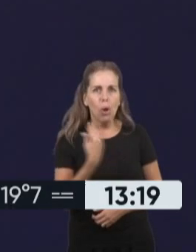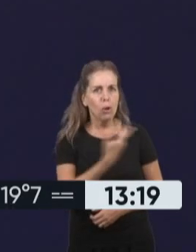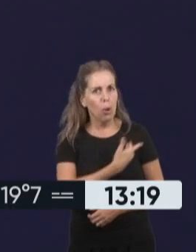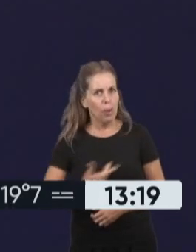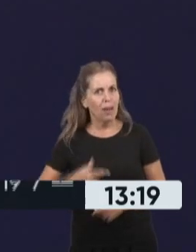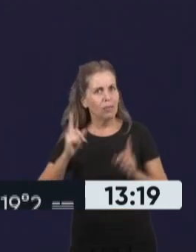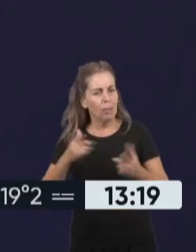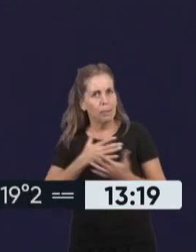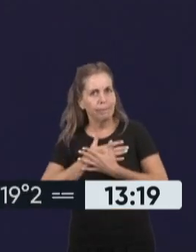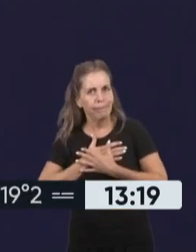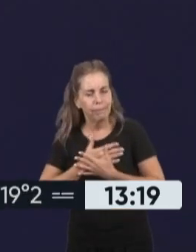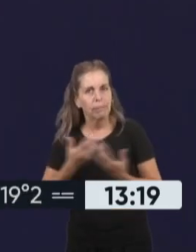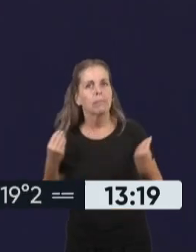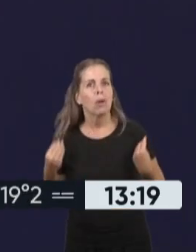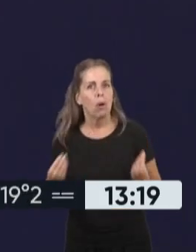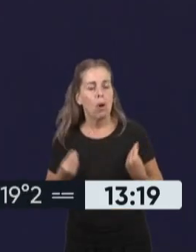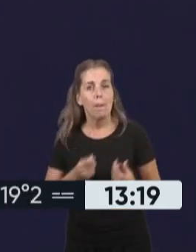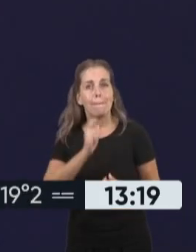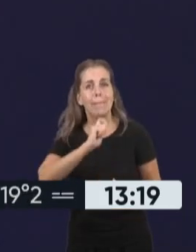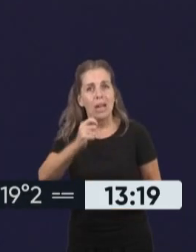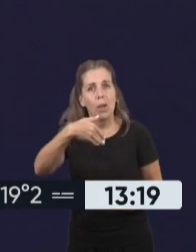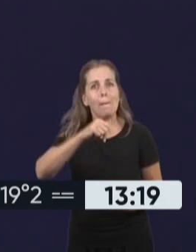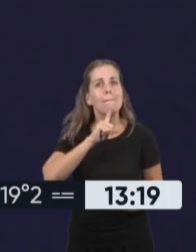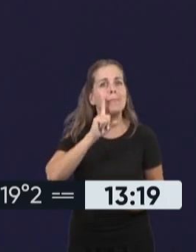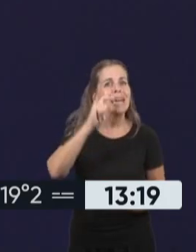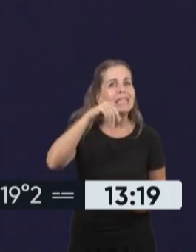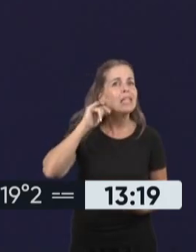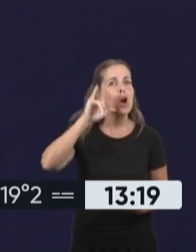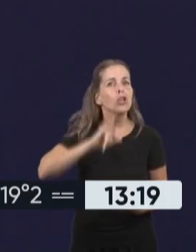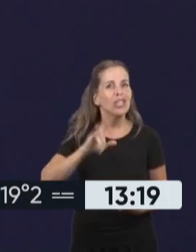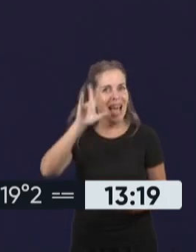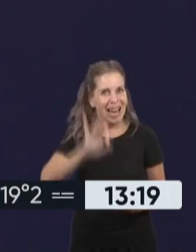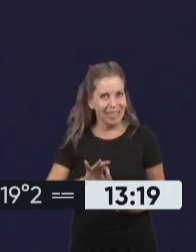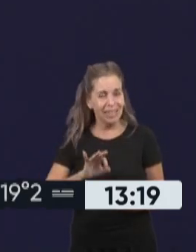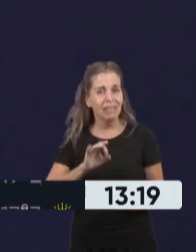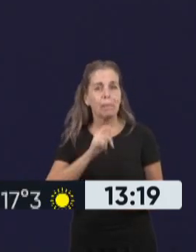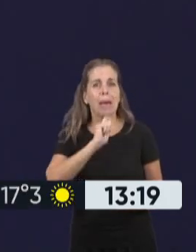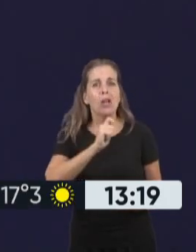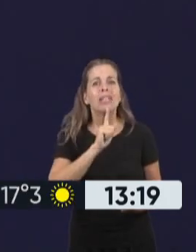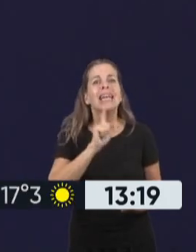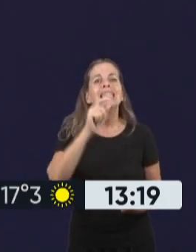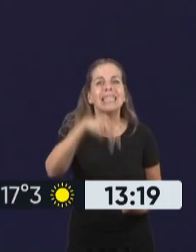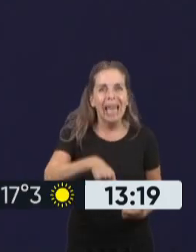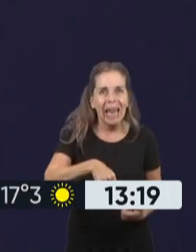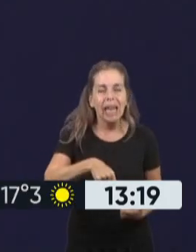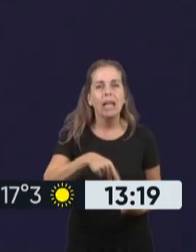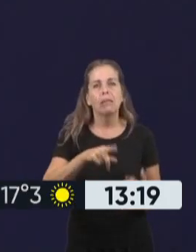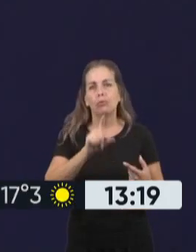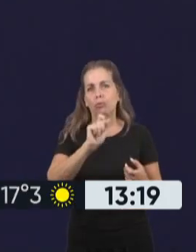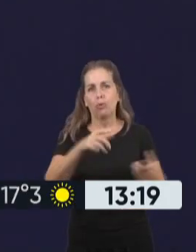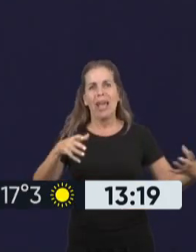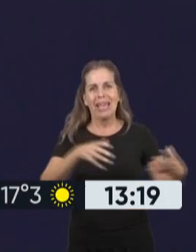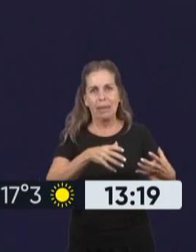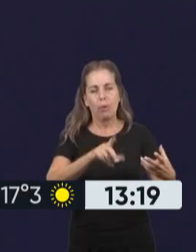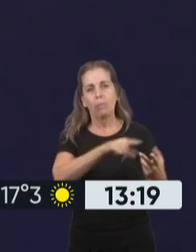solidarizar con los periodistas Martín González, cronista de TN, y por supuesto todo su equipo, y